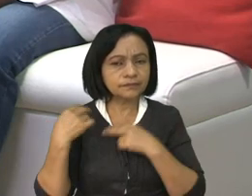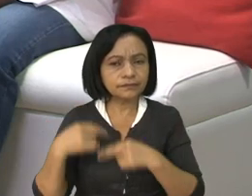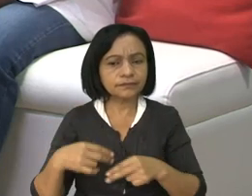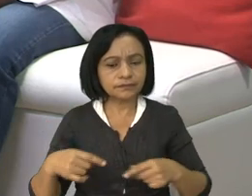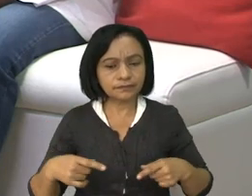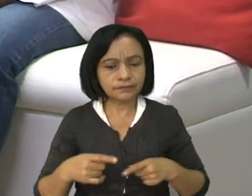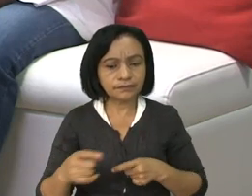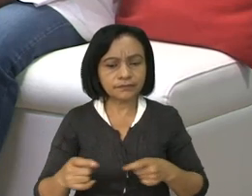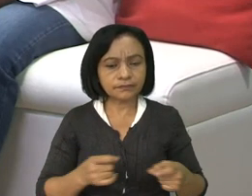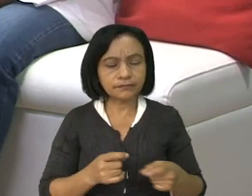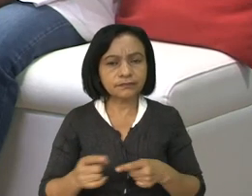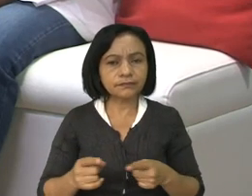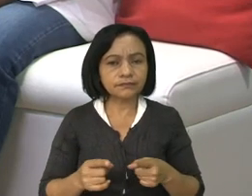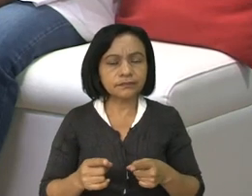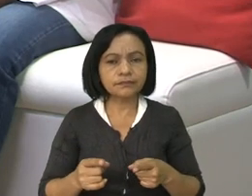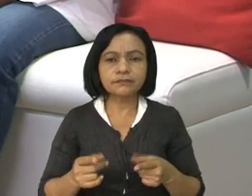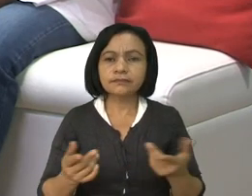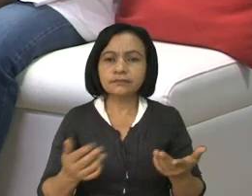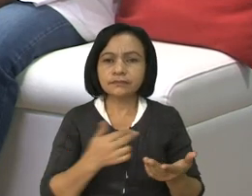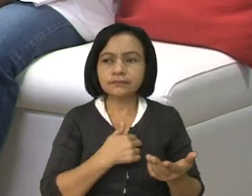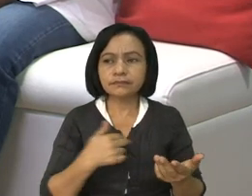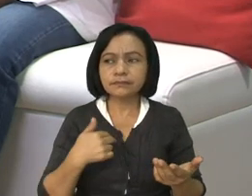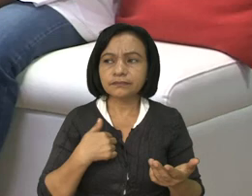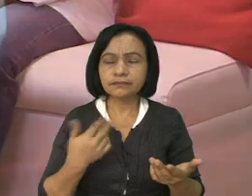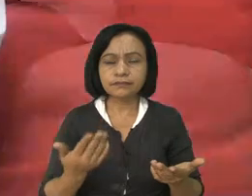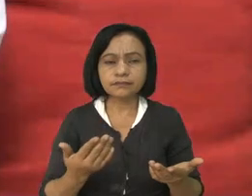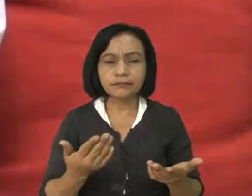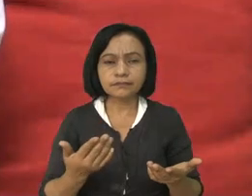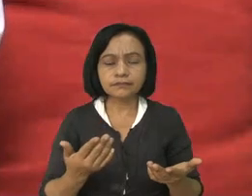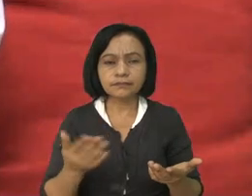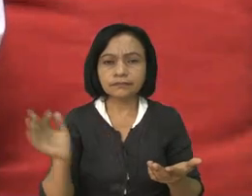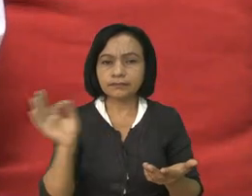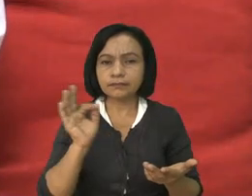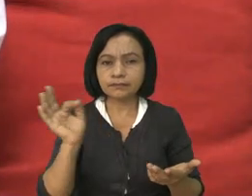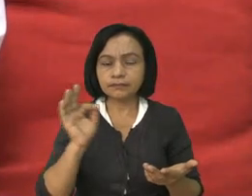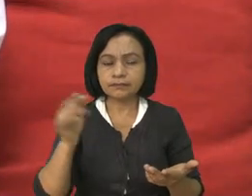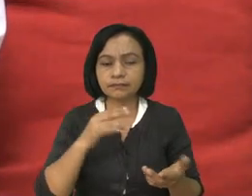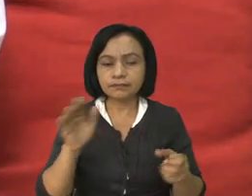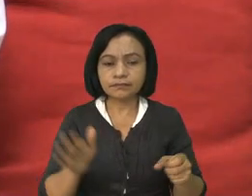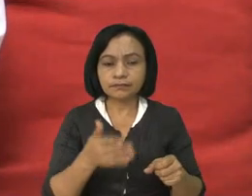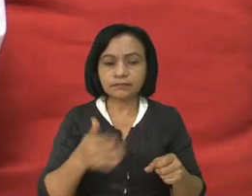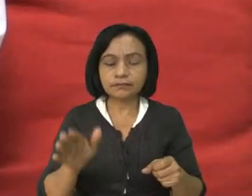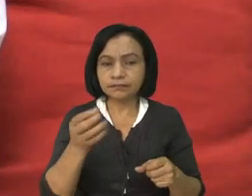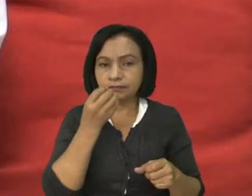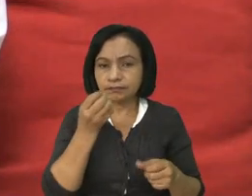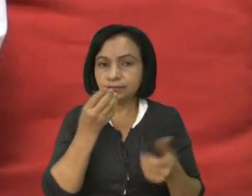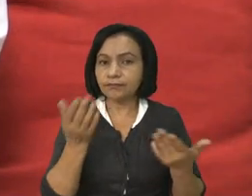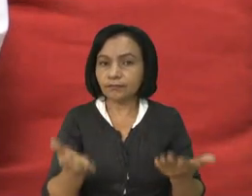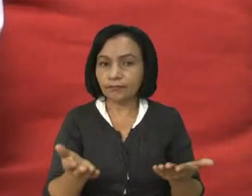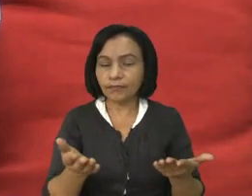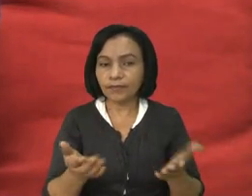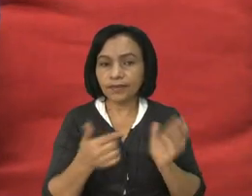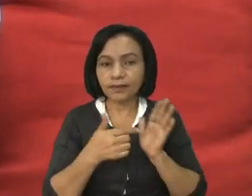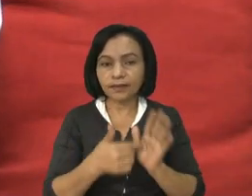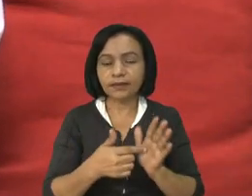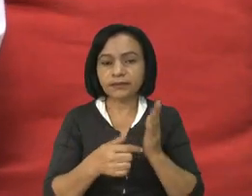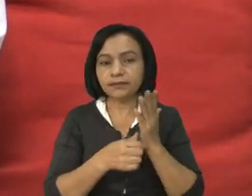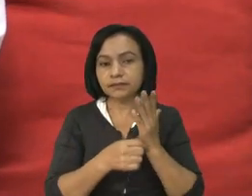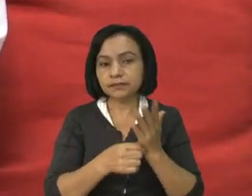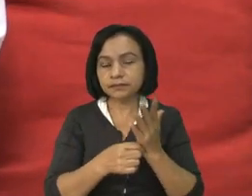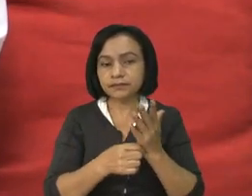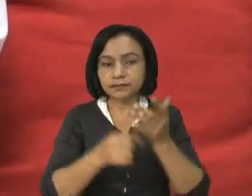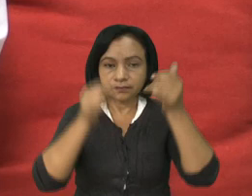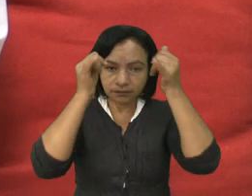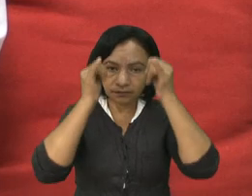parásitos? Sí, en este caso sería la forma de preparación de los alimentos. Sí, las carnes rojas